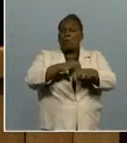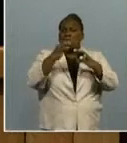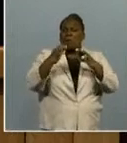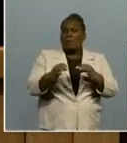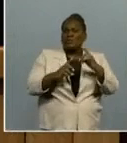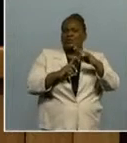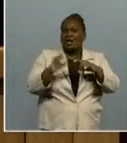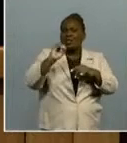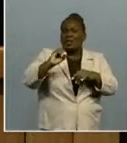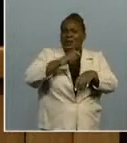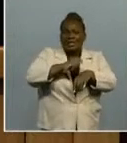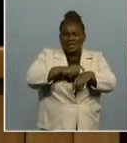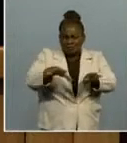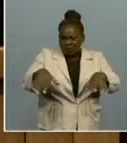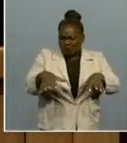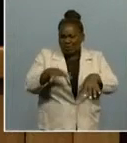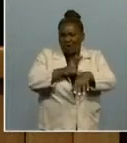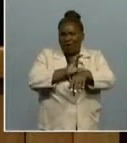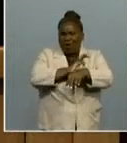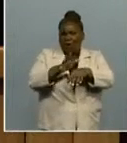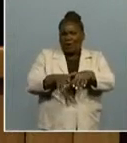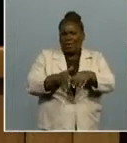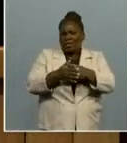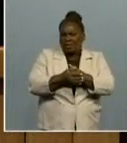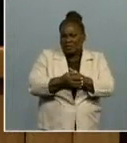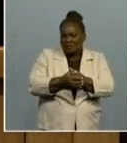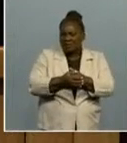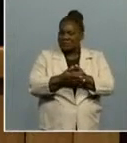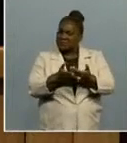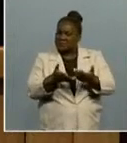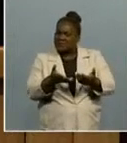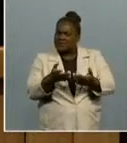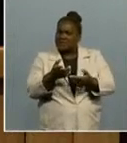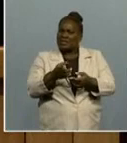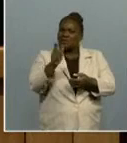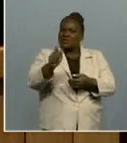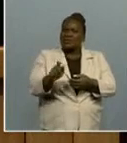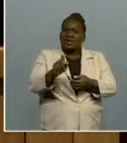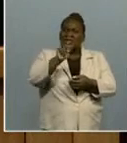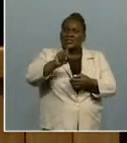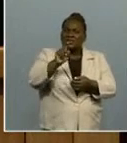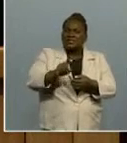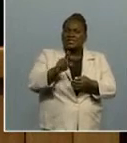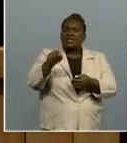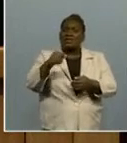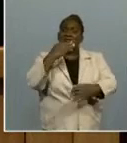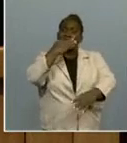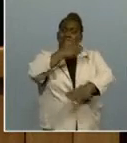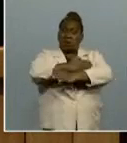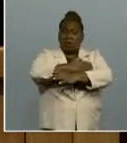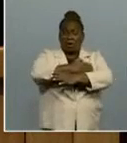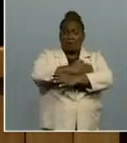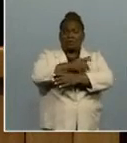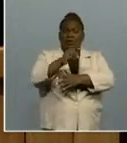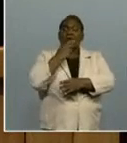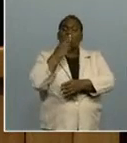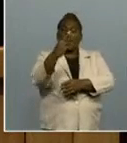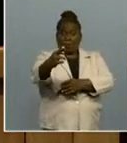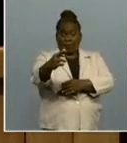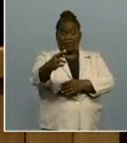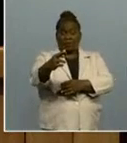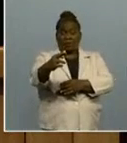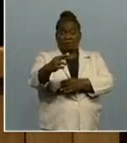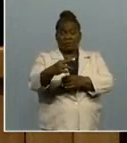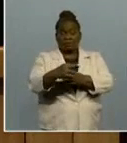práctica en medio de los inesperados retos que nos impusieron la pandemia y el oportunista recrudecimiento del bloqueo la respuesta es una